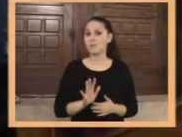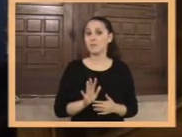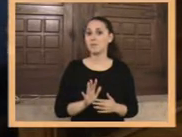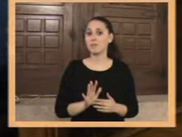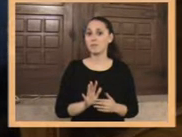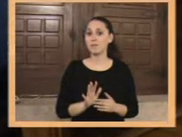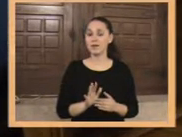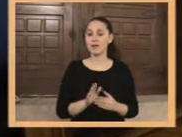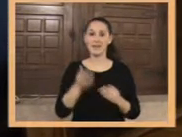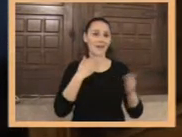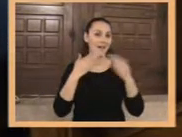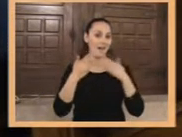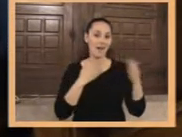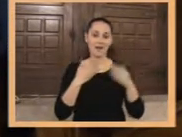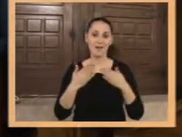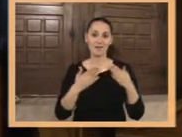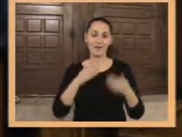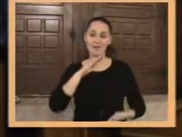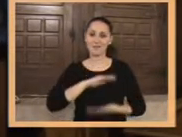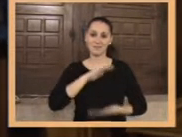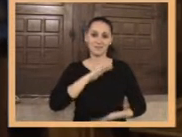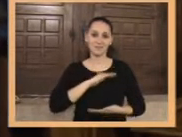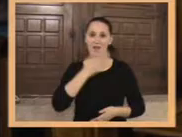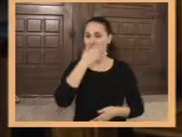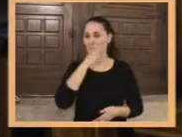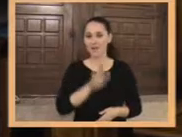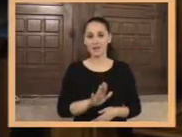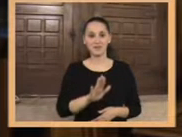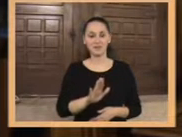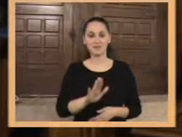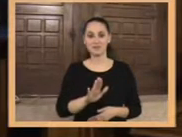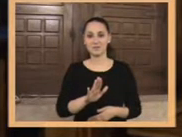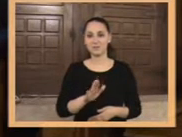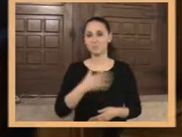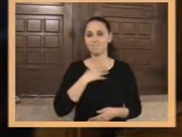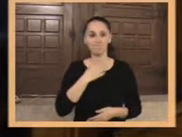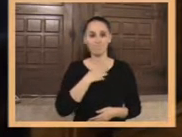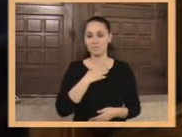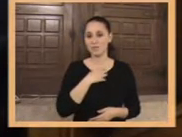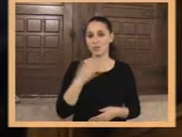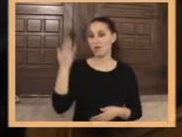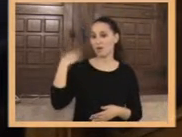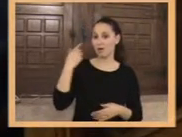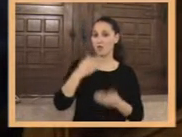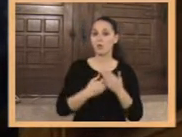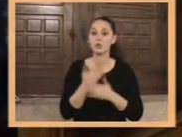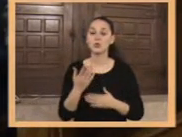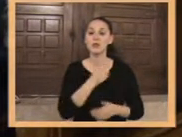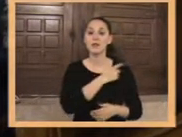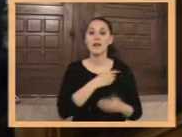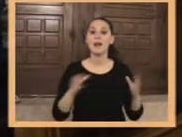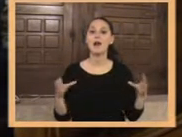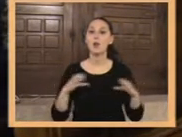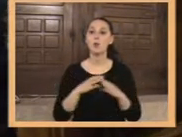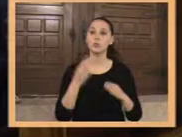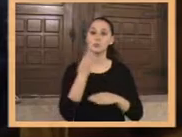consensuar nada con esas actitudes, sinceramente. Mira, nosotros el otro día en la Junta de Portavoces hicimos un esfuerzo